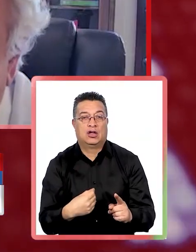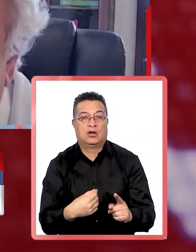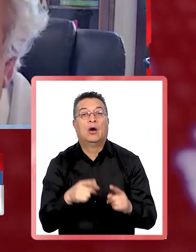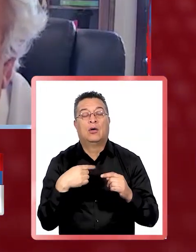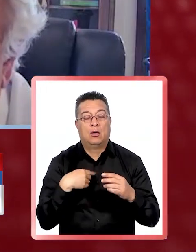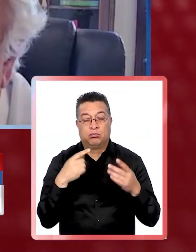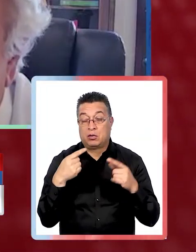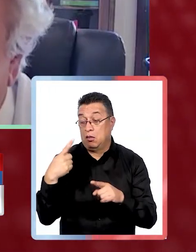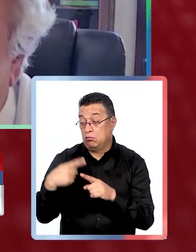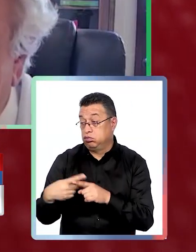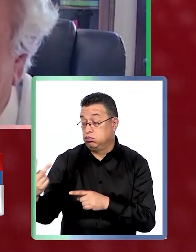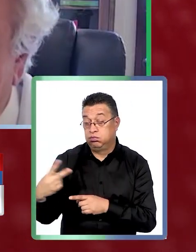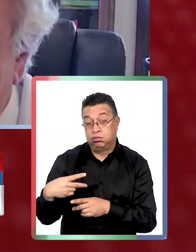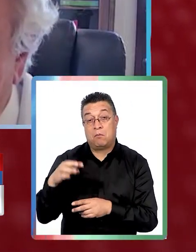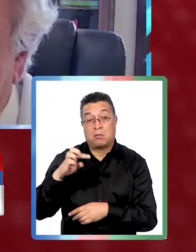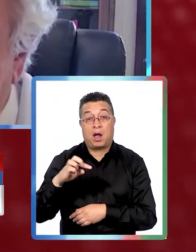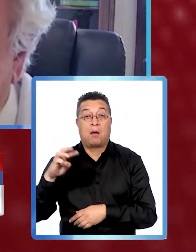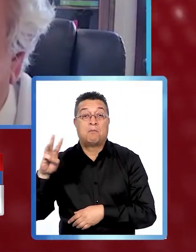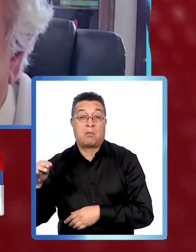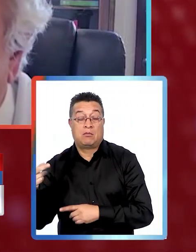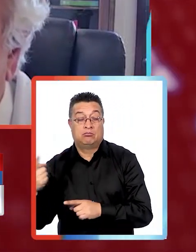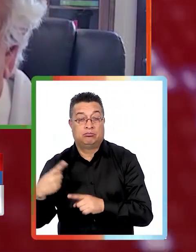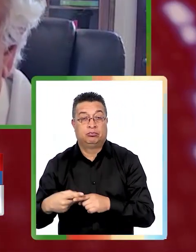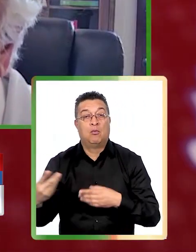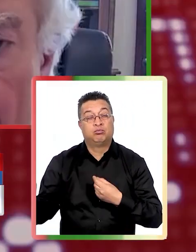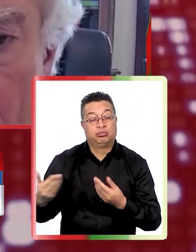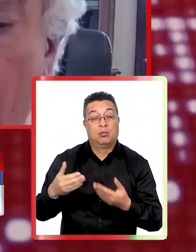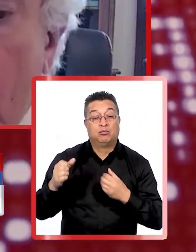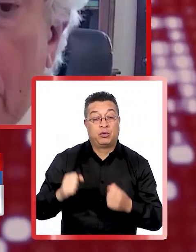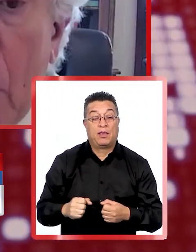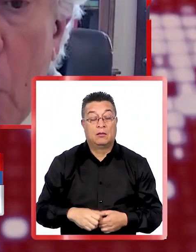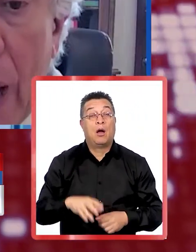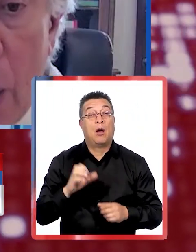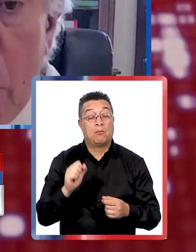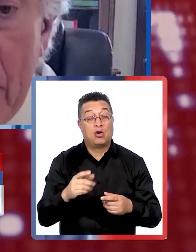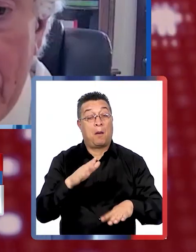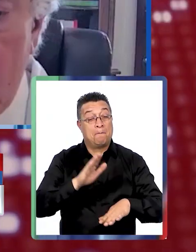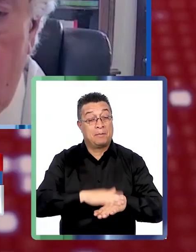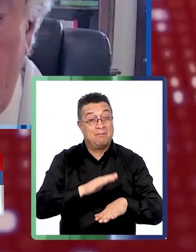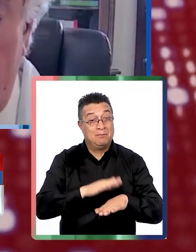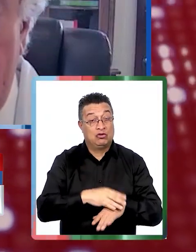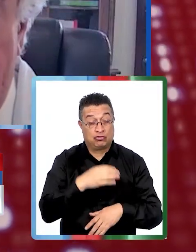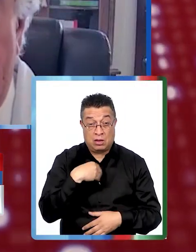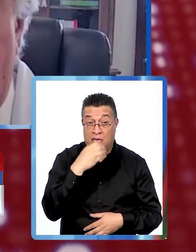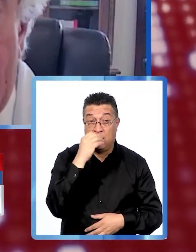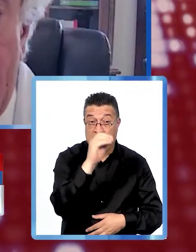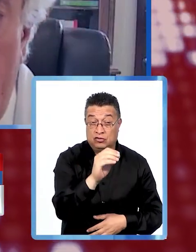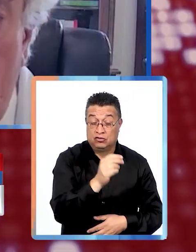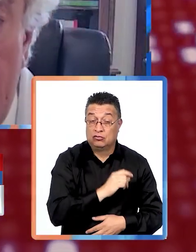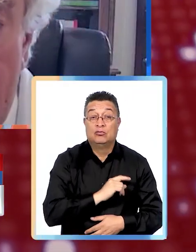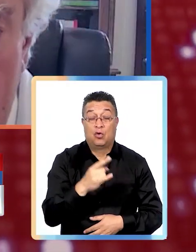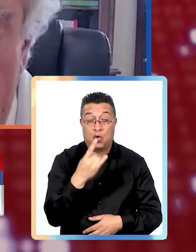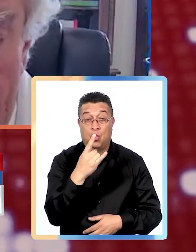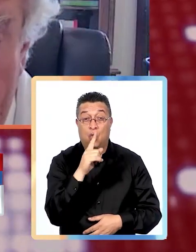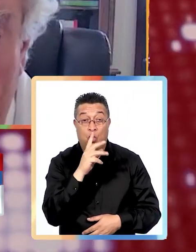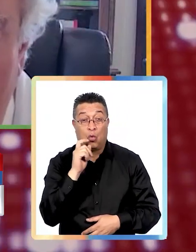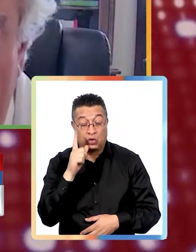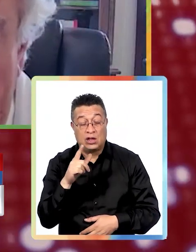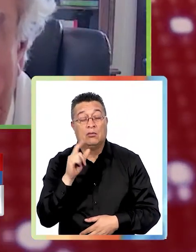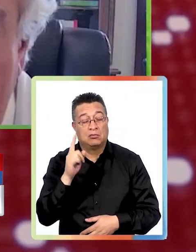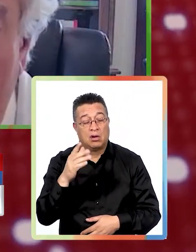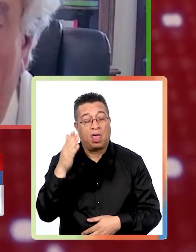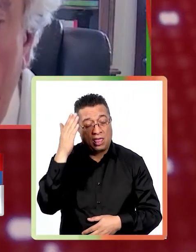ser compartido entre padre y madre. Yo creo que prolongar los permisos, como te decía, es útil y hay